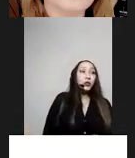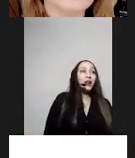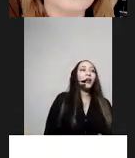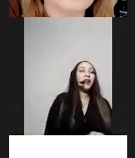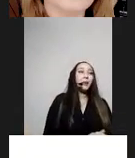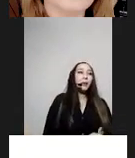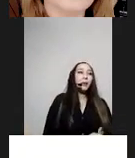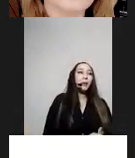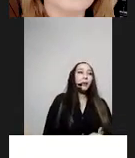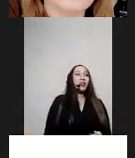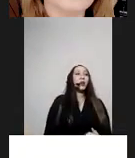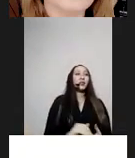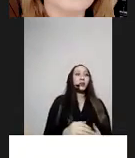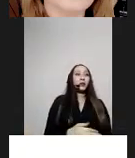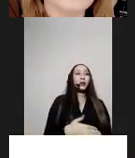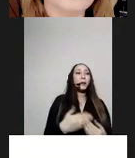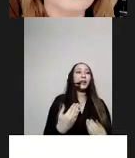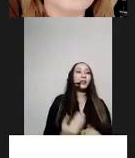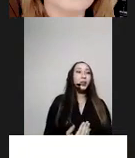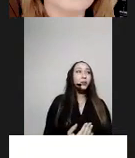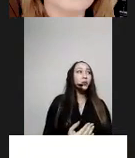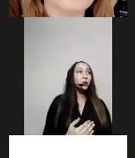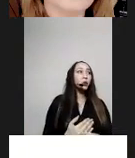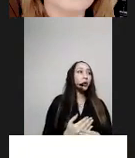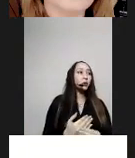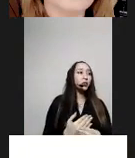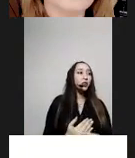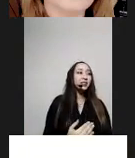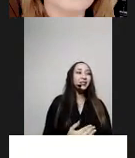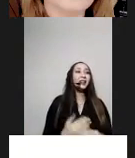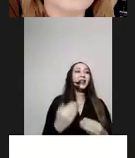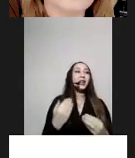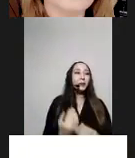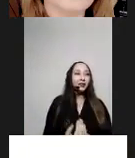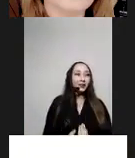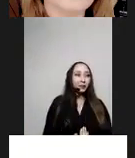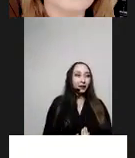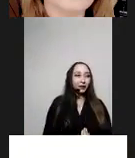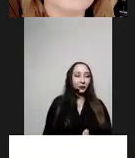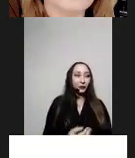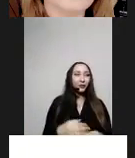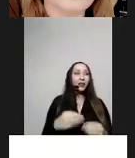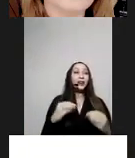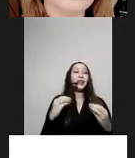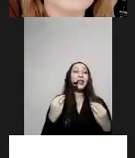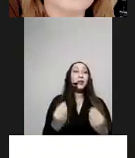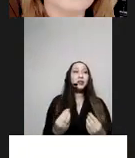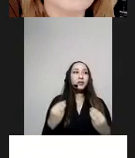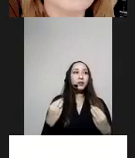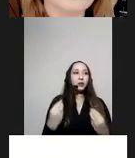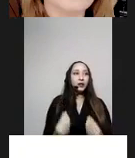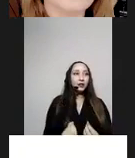Otro consejo que les puedo dar es observar tu respiración, tus emociones y pensamientos.